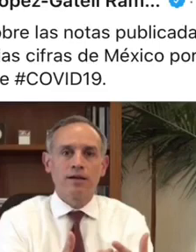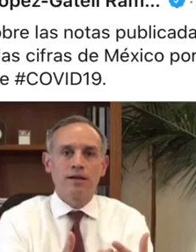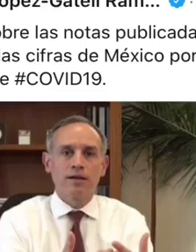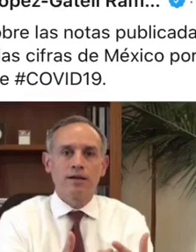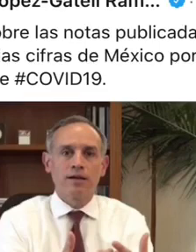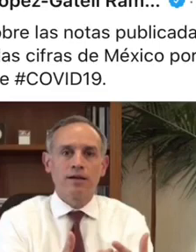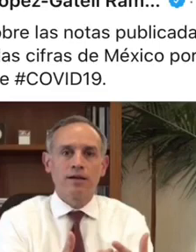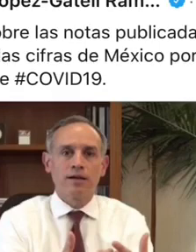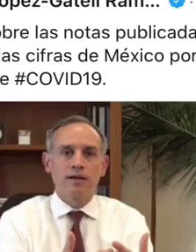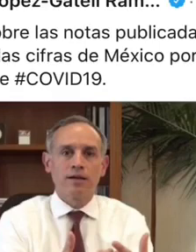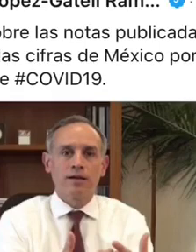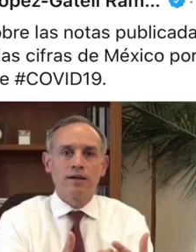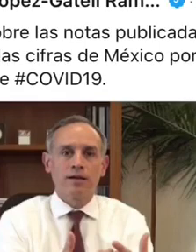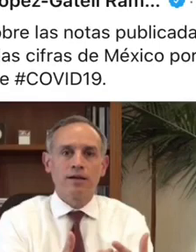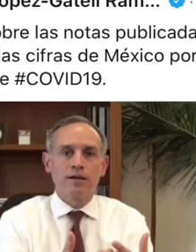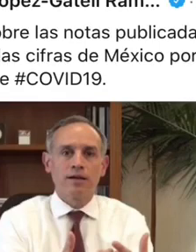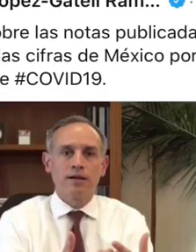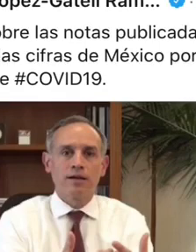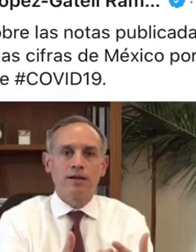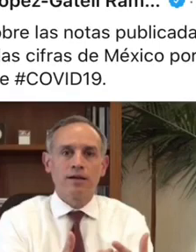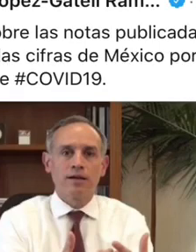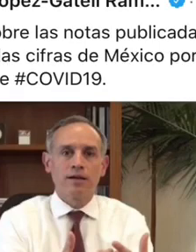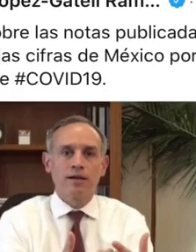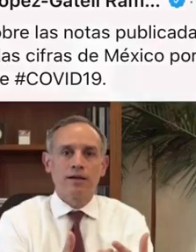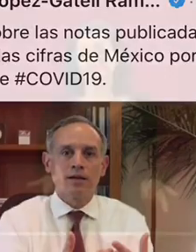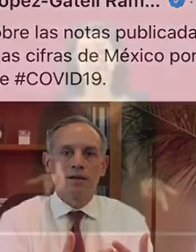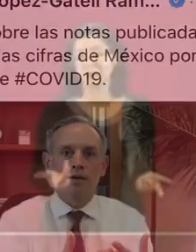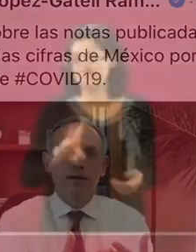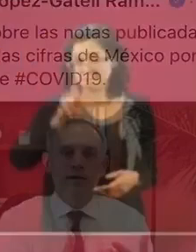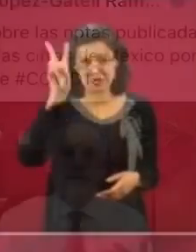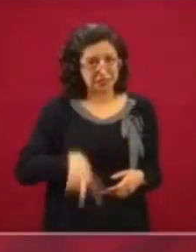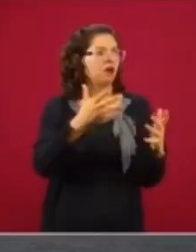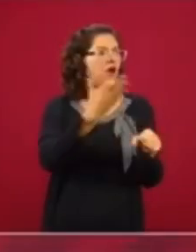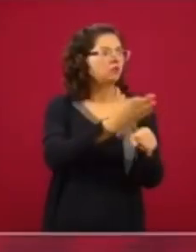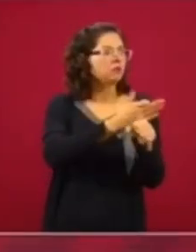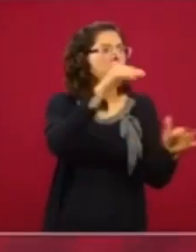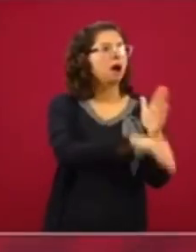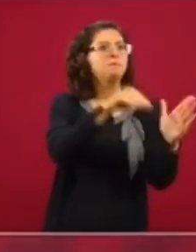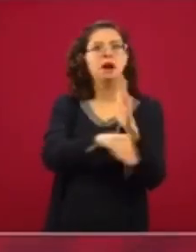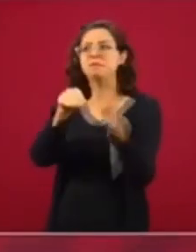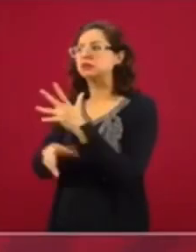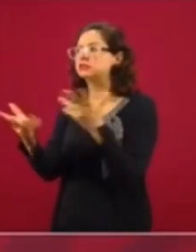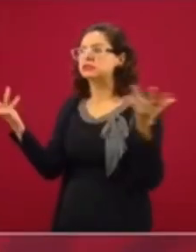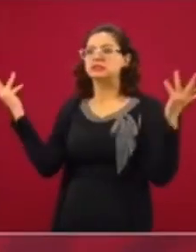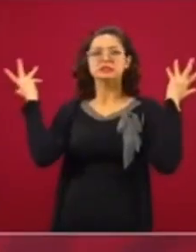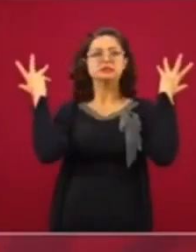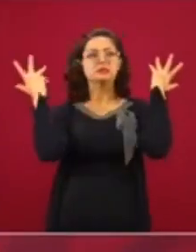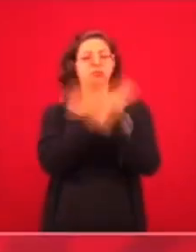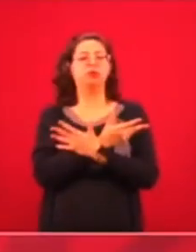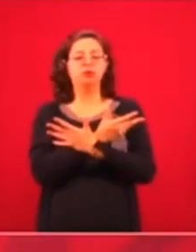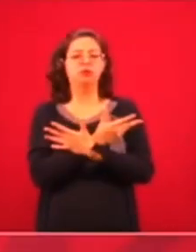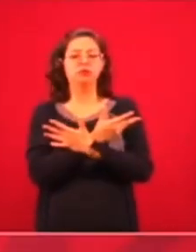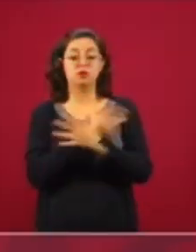general. Mejor dicho, hay decadencia. Es un derrumbe del